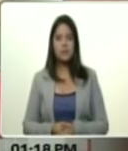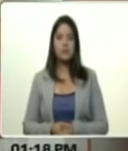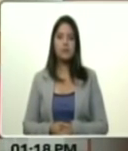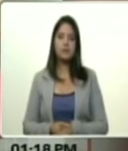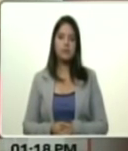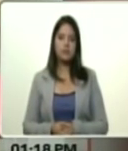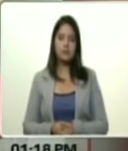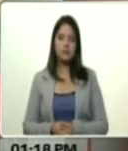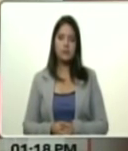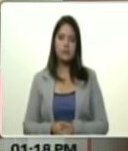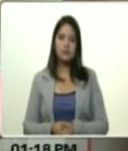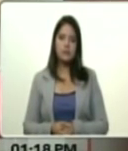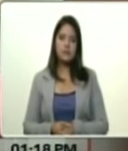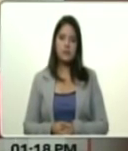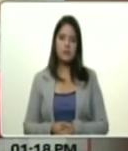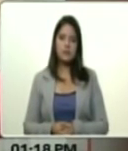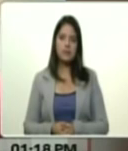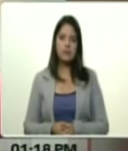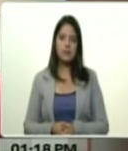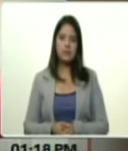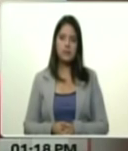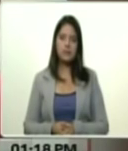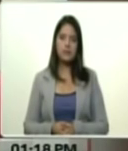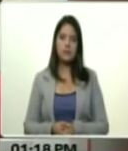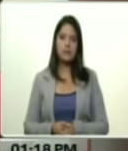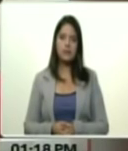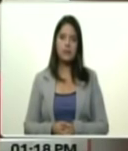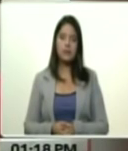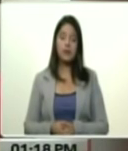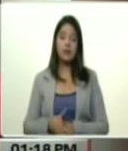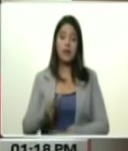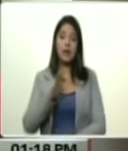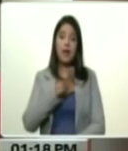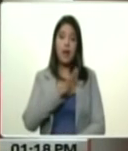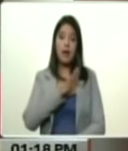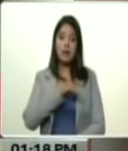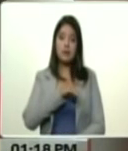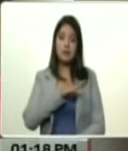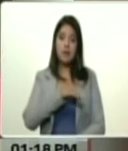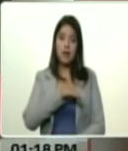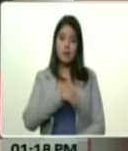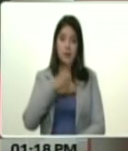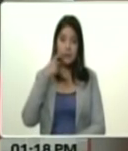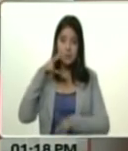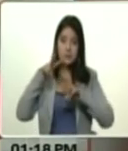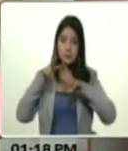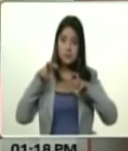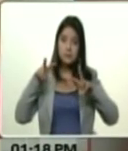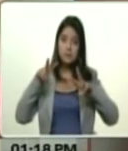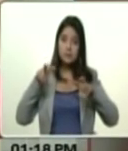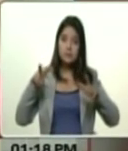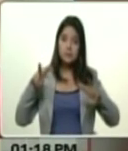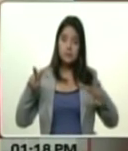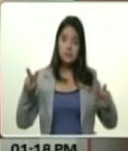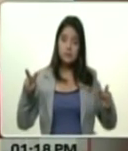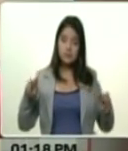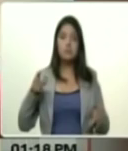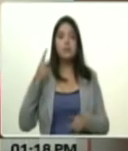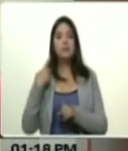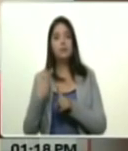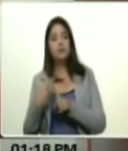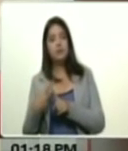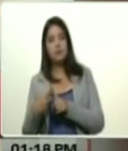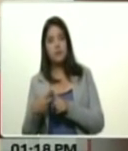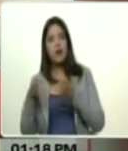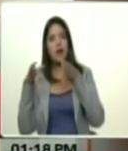la labor de nuestro cuerpo de investigaciones científicas, penales y criminalísticas y el Servicio